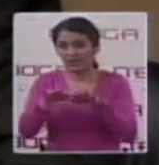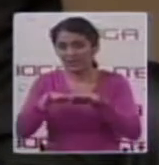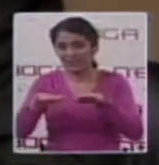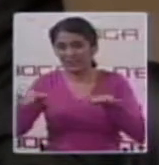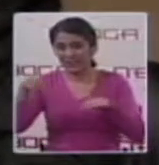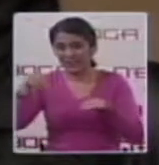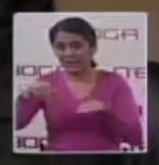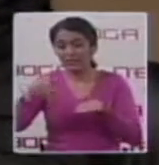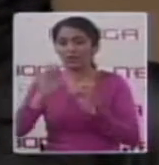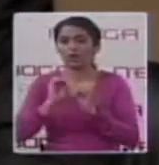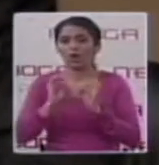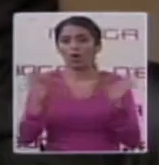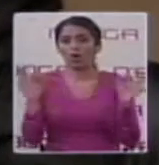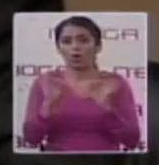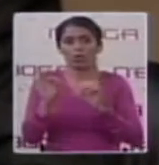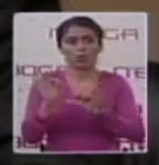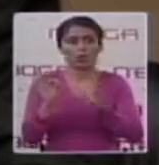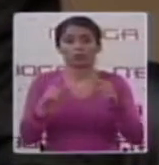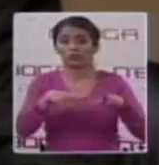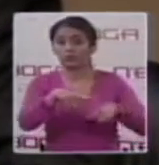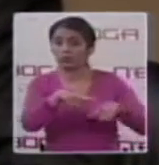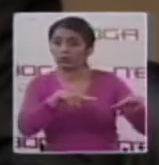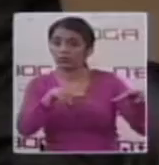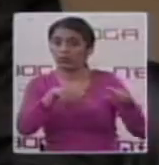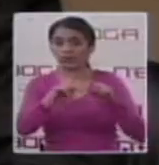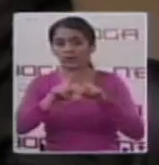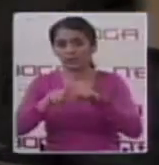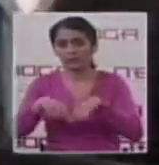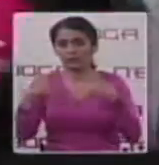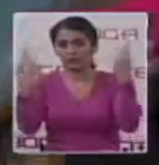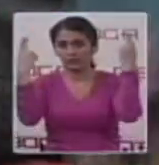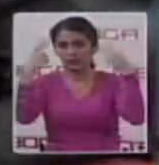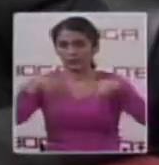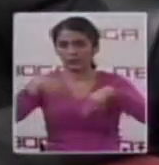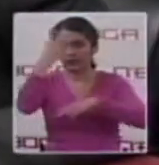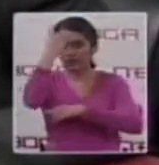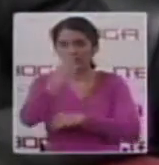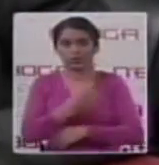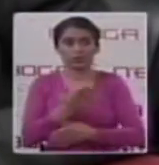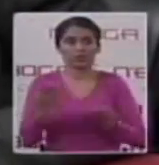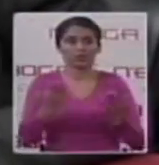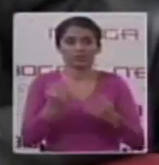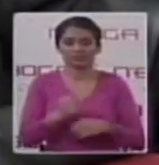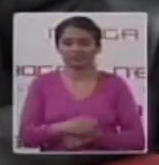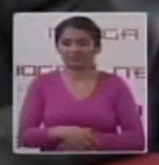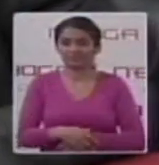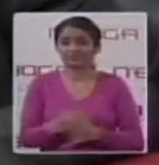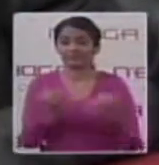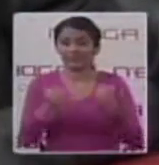aérea, o en cada uno de los puntos establecidos de la aduana en el país. La institución